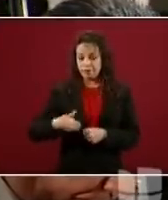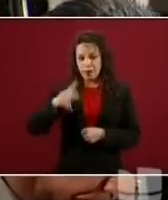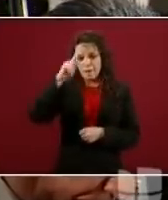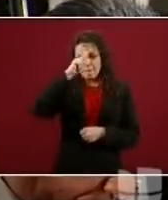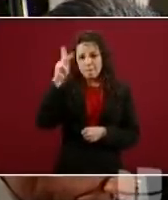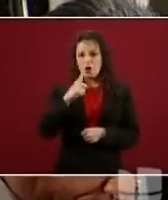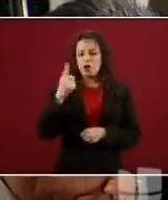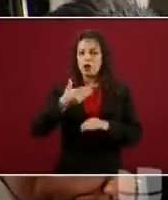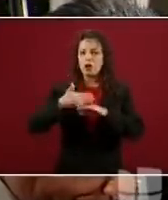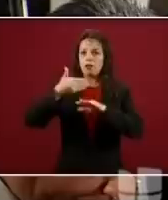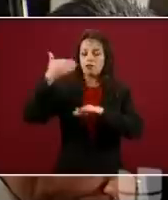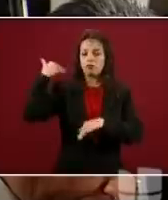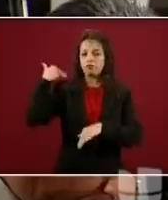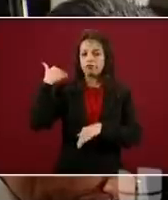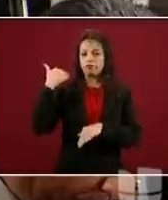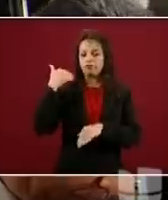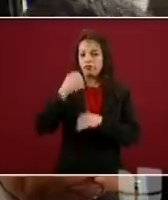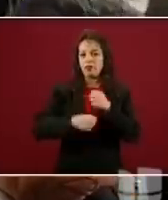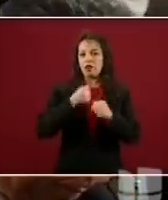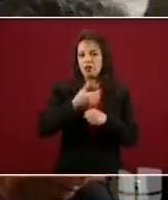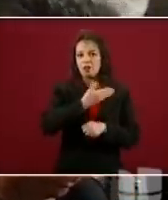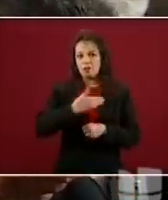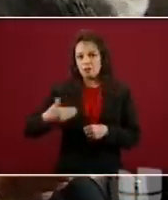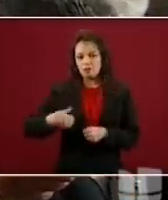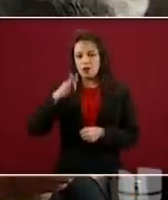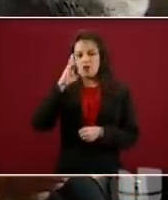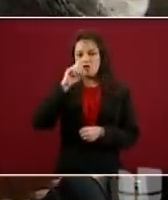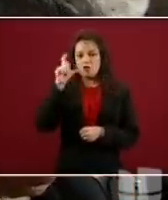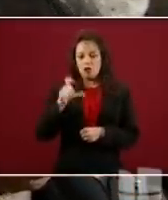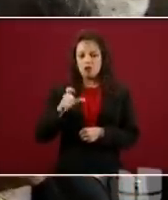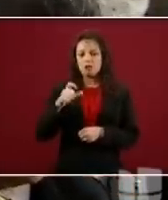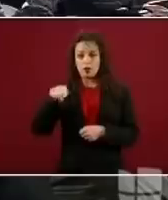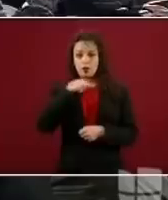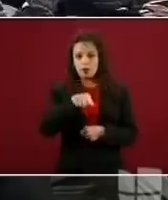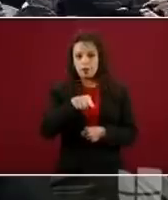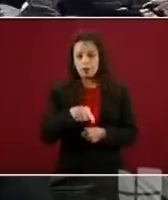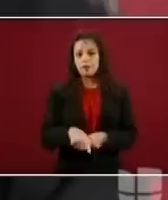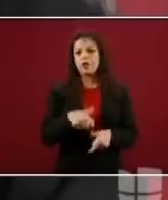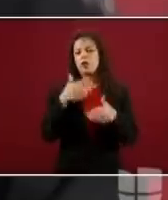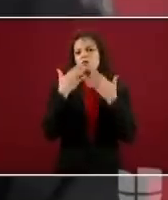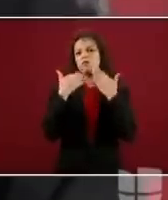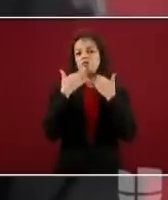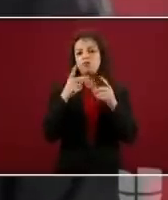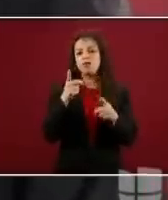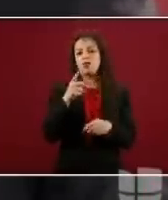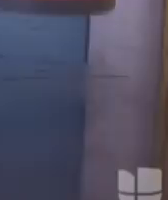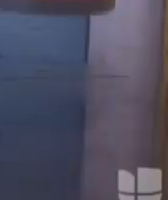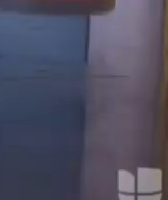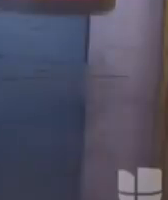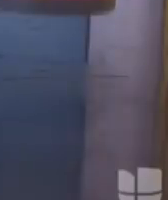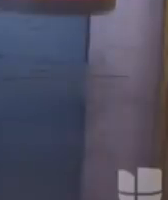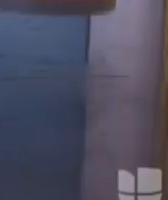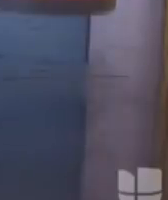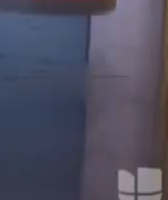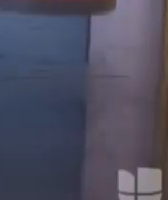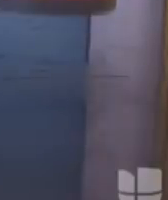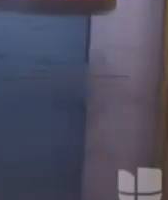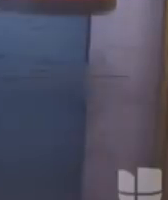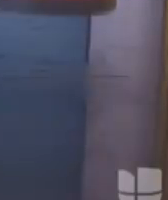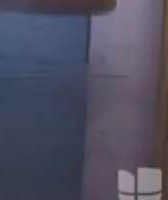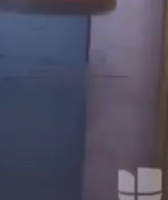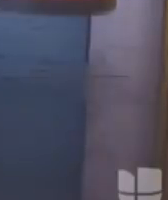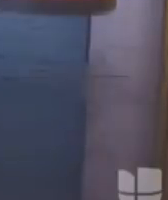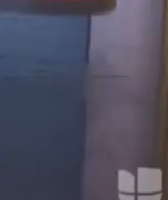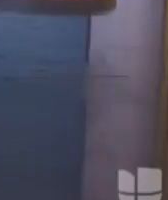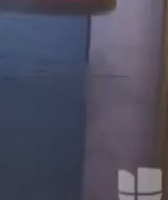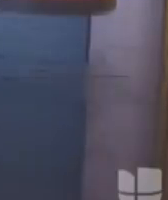Calderón, de Fox, de Salinas, de Zedillo, de todos los presidentes. Eso sí calienta. Bueno, fui a México a la